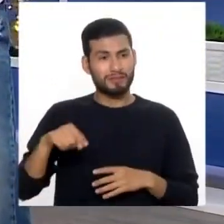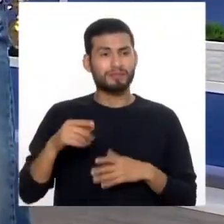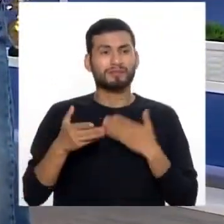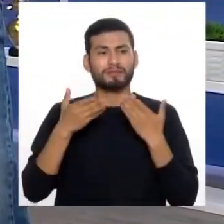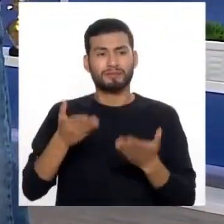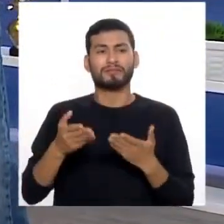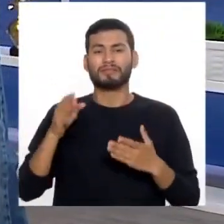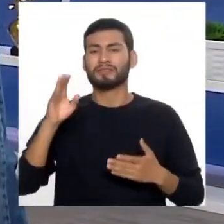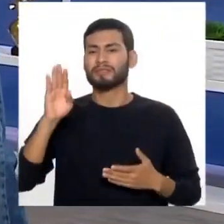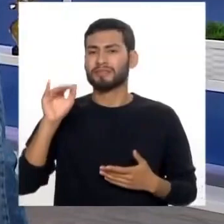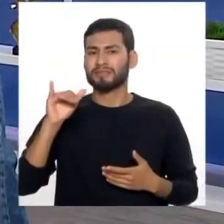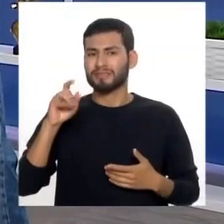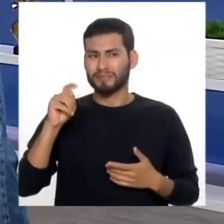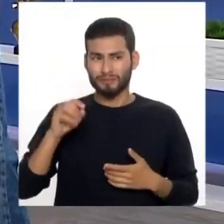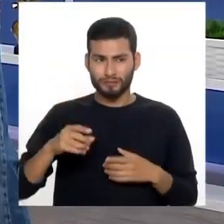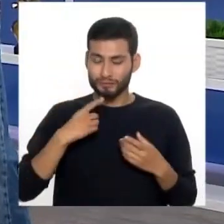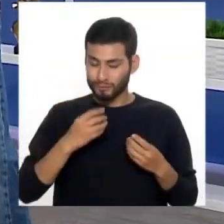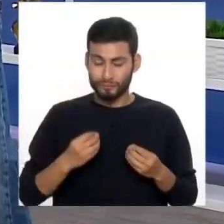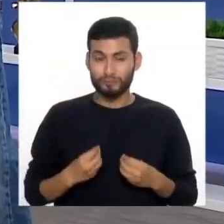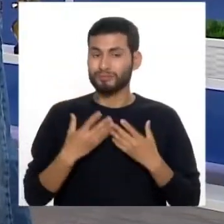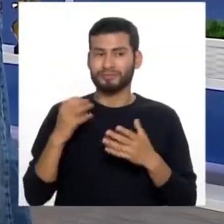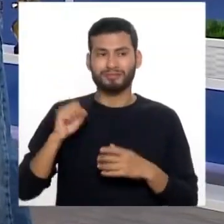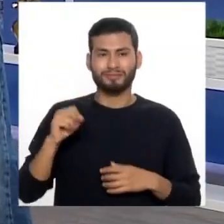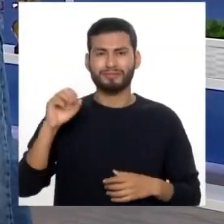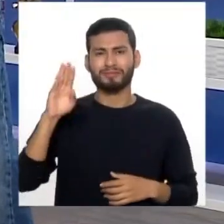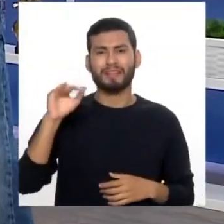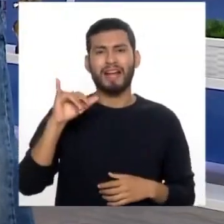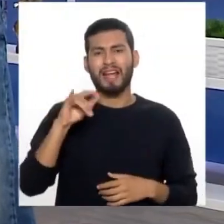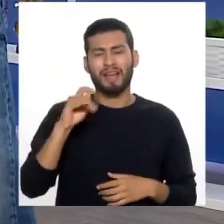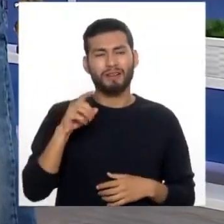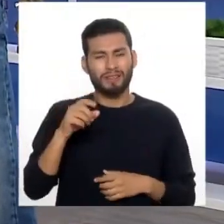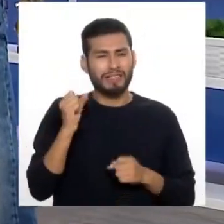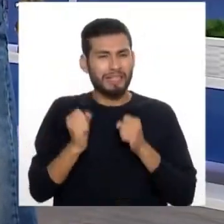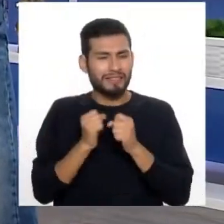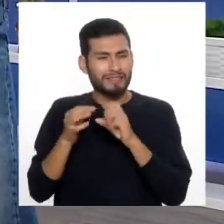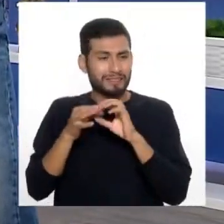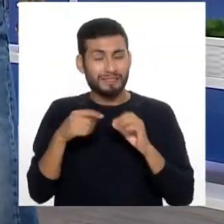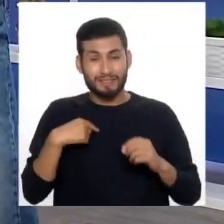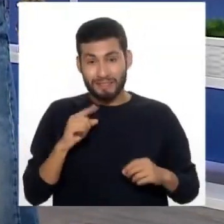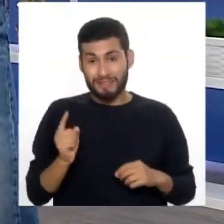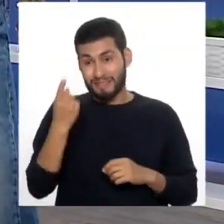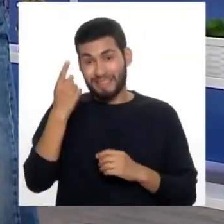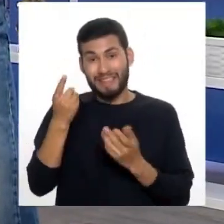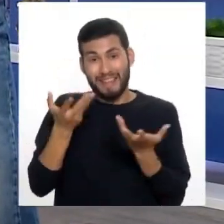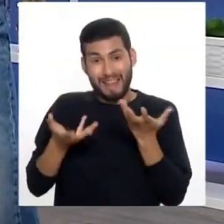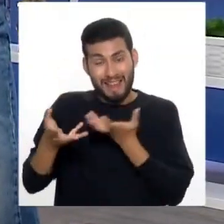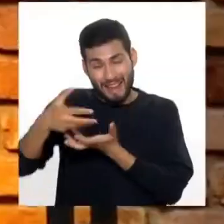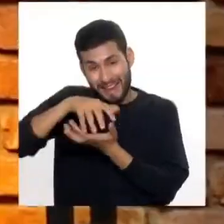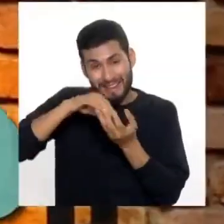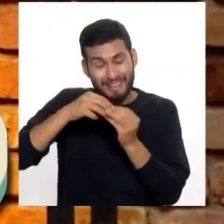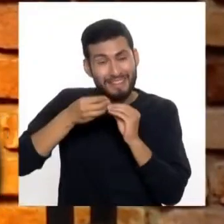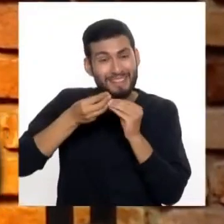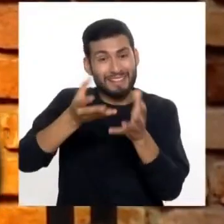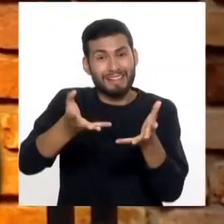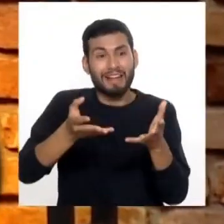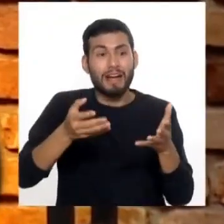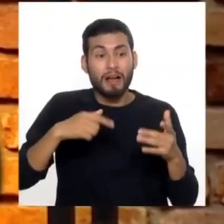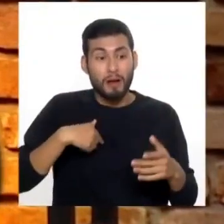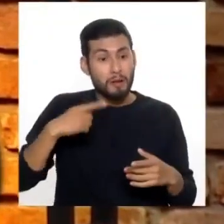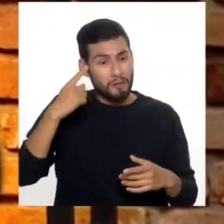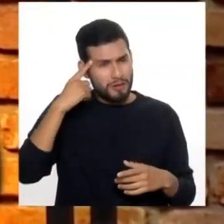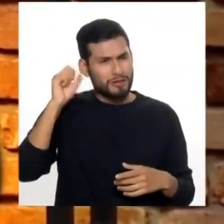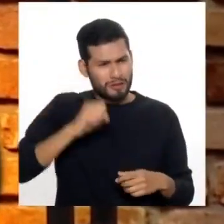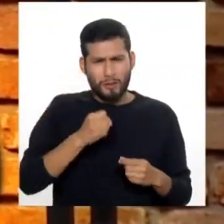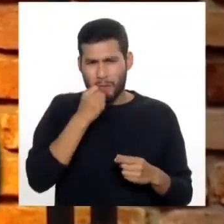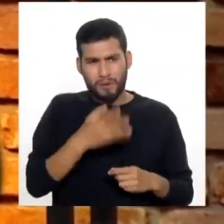propuesta de vallenatos que ha causado furor. Así es, vallenatos versionados a salsa. Cuando saqué el primer mix, la verdad que pensamos que sabíamos